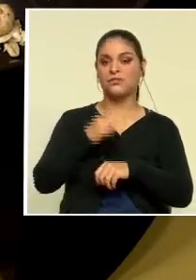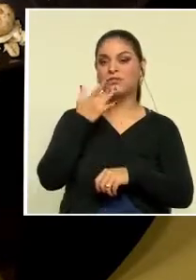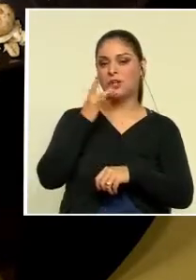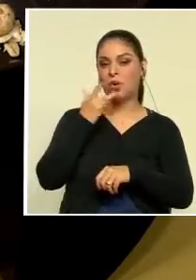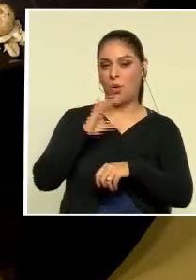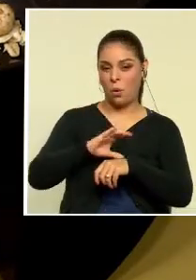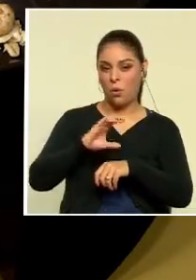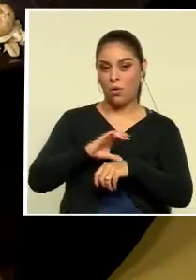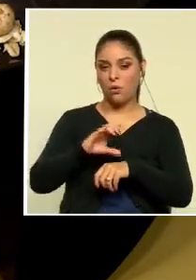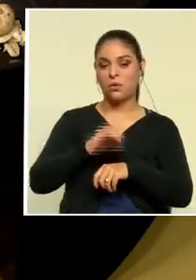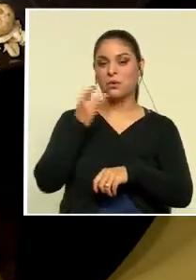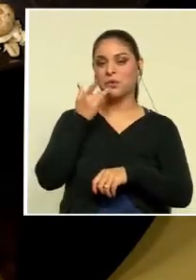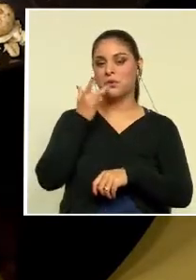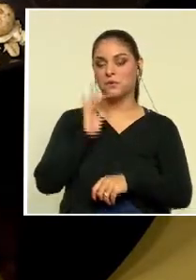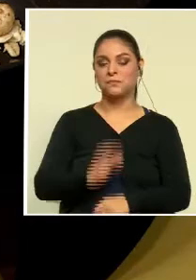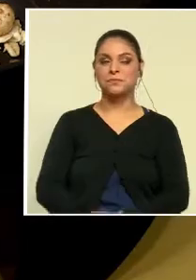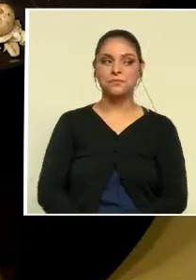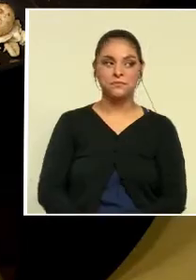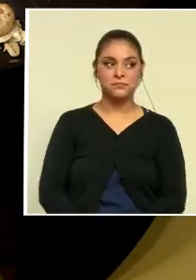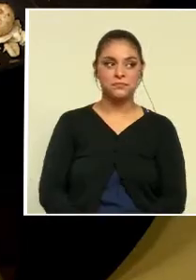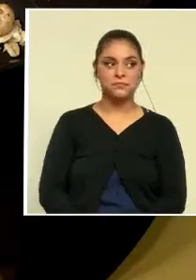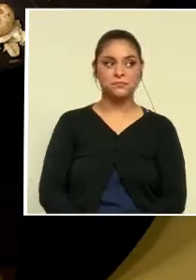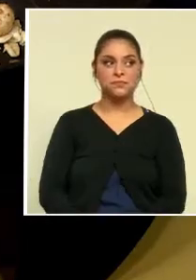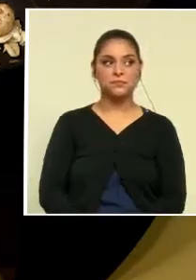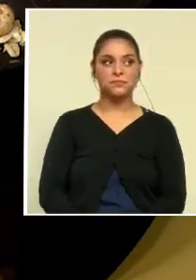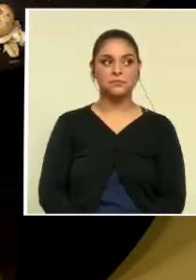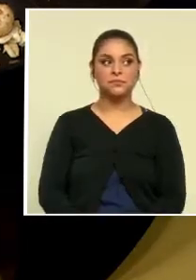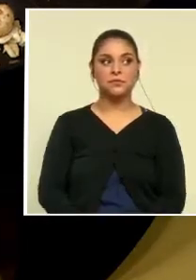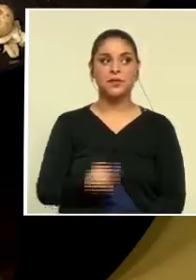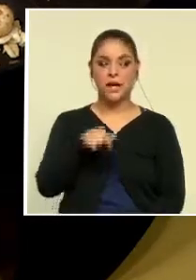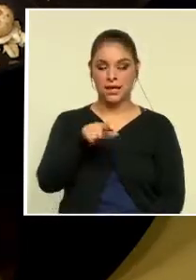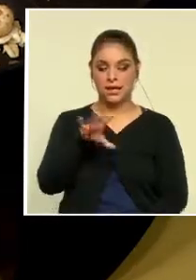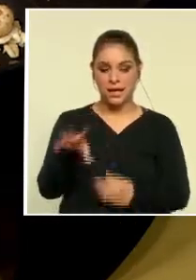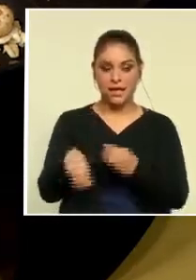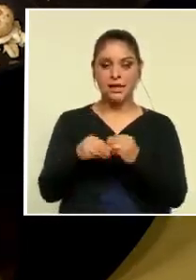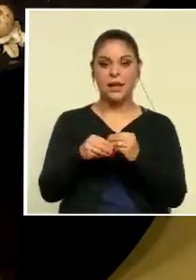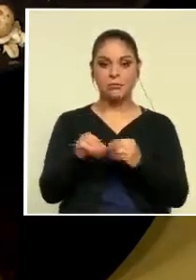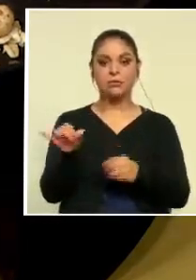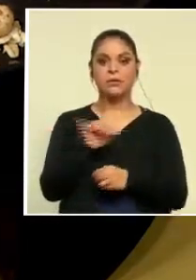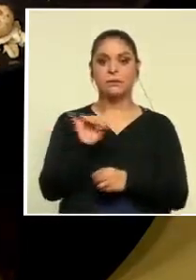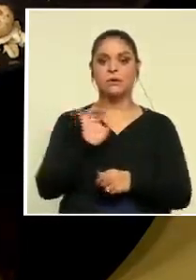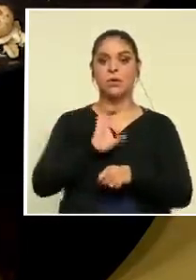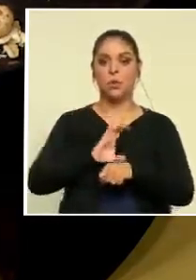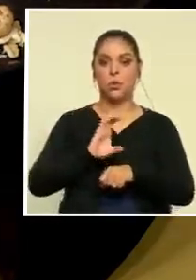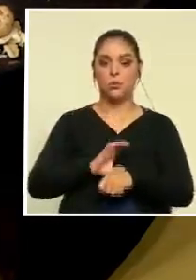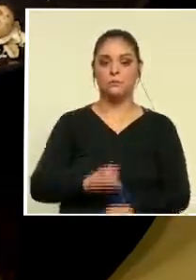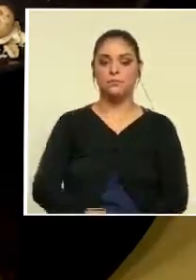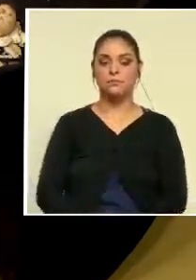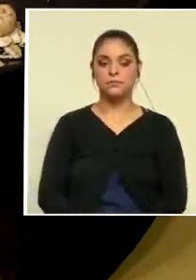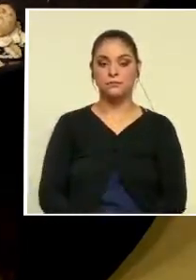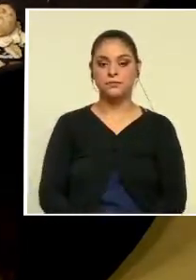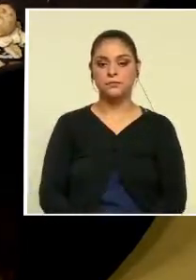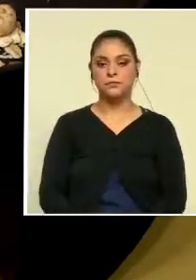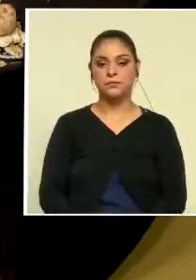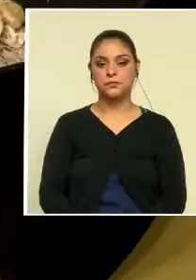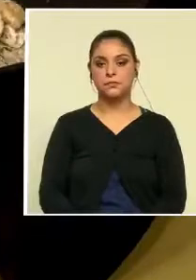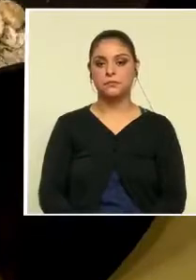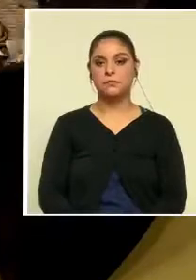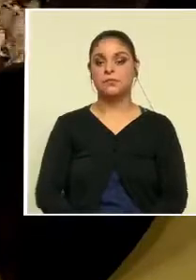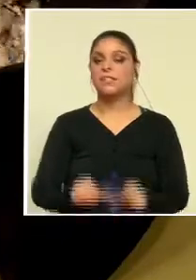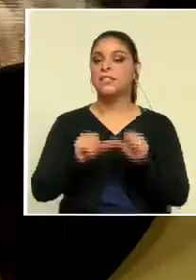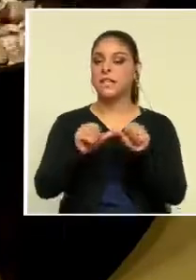qué rico que delicia entonces aquí le agregamos también coco vamos a seguirlo